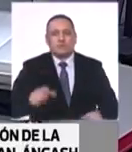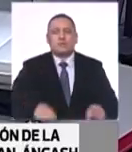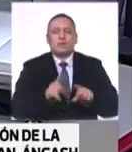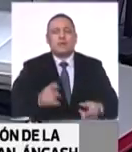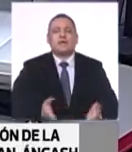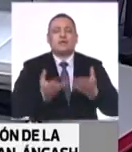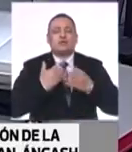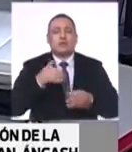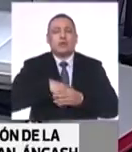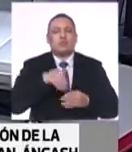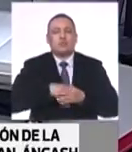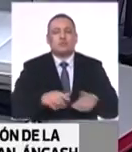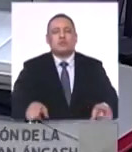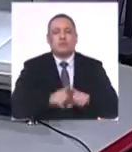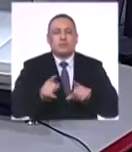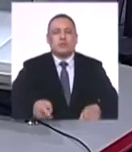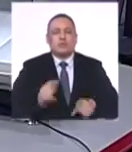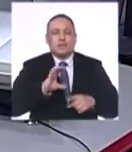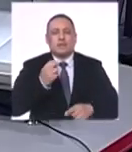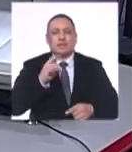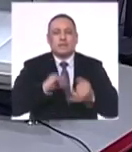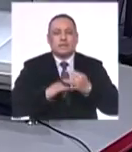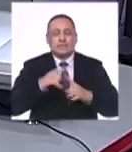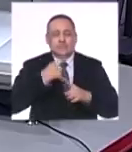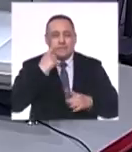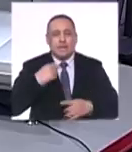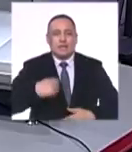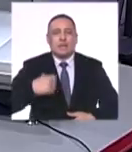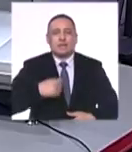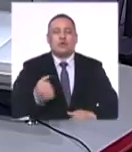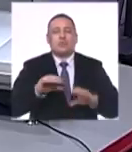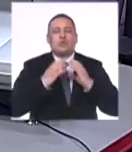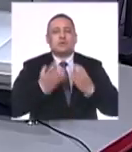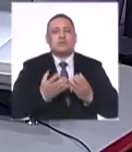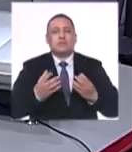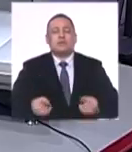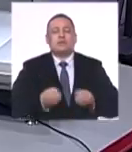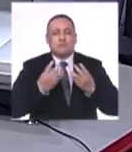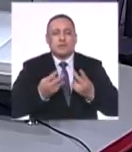nos ha elegido, al señor Cristian Méndez como alcalde y en mi caso como congresista. Así